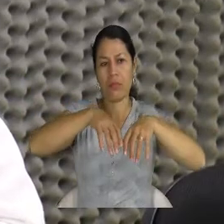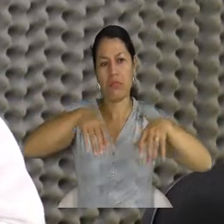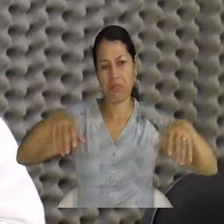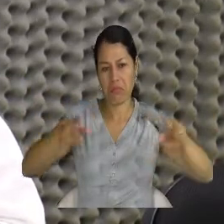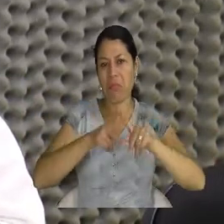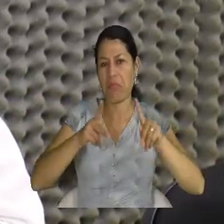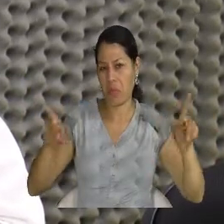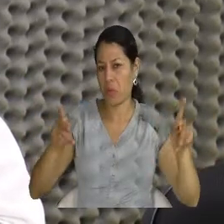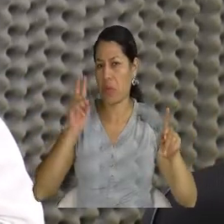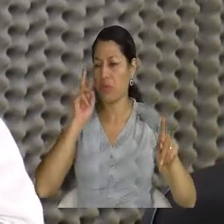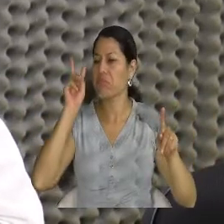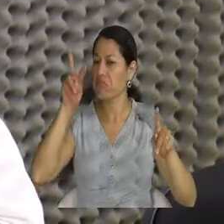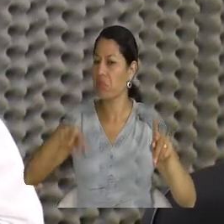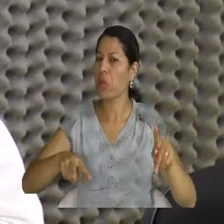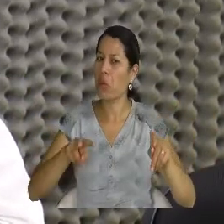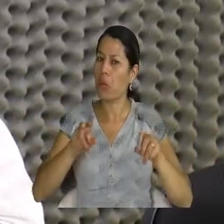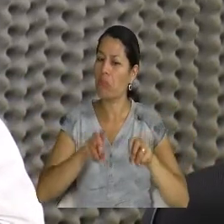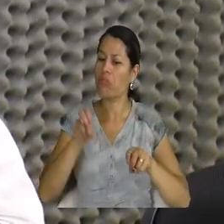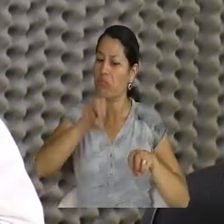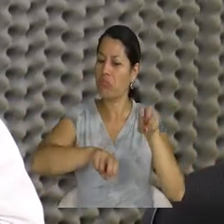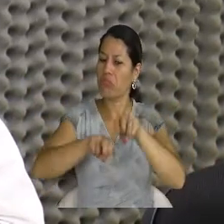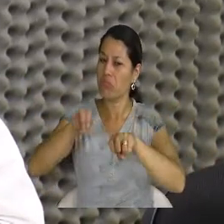que tengan mejor